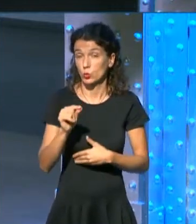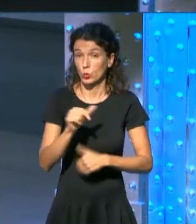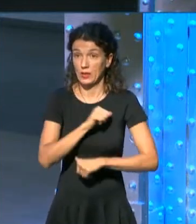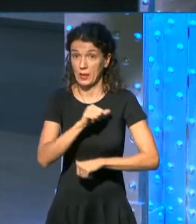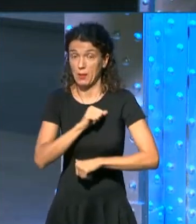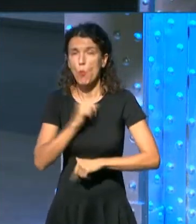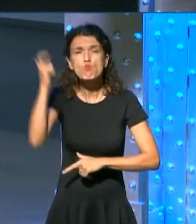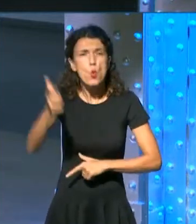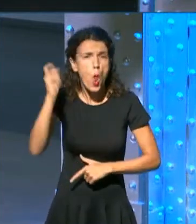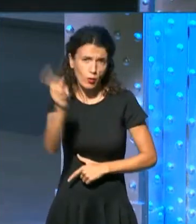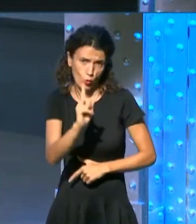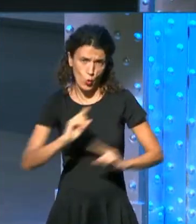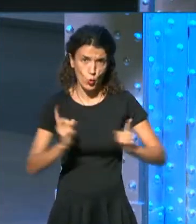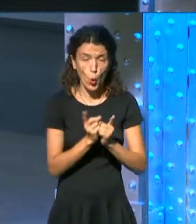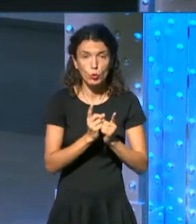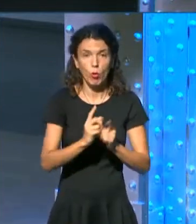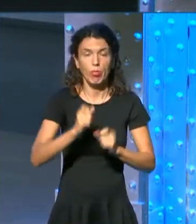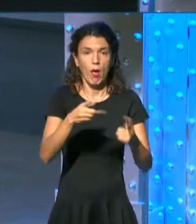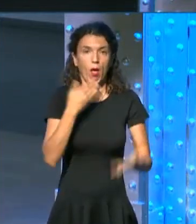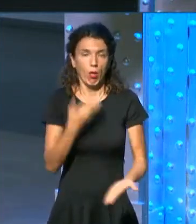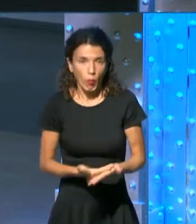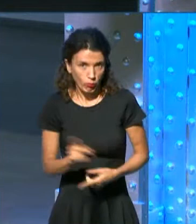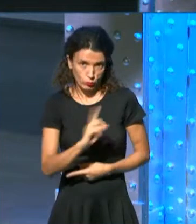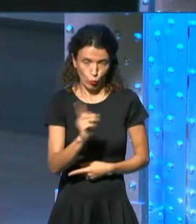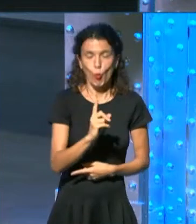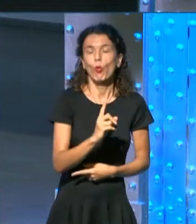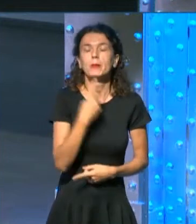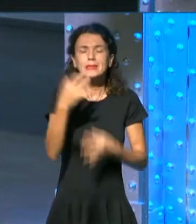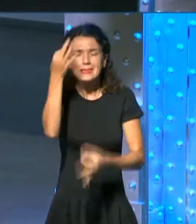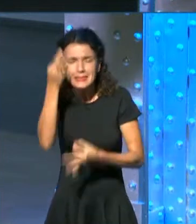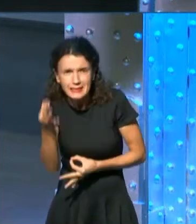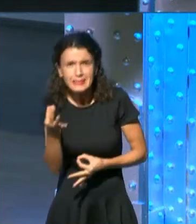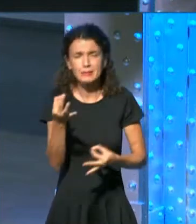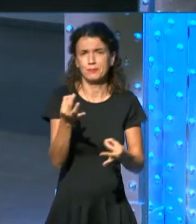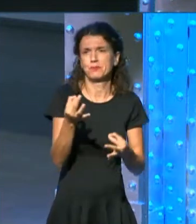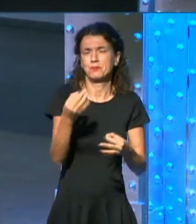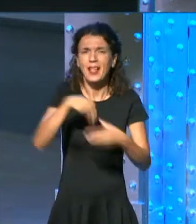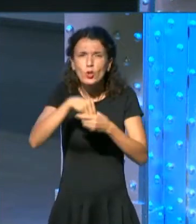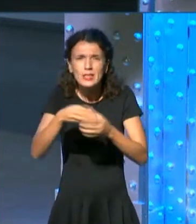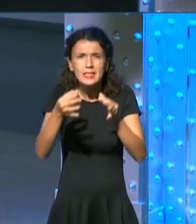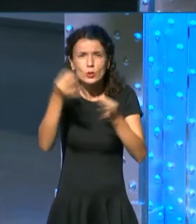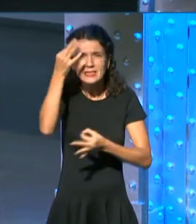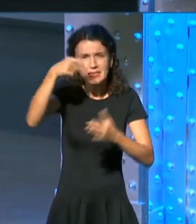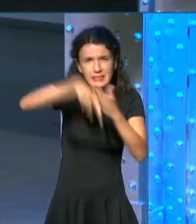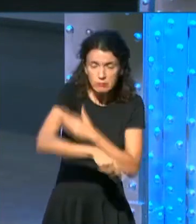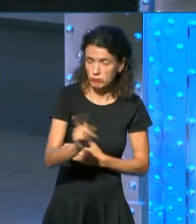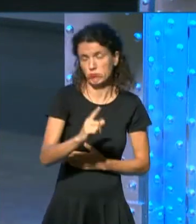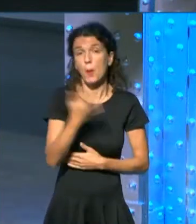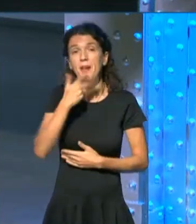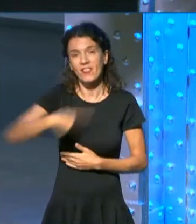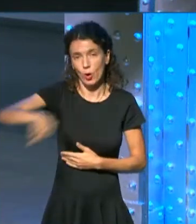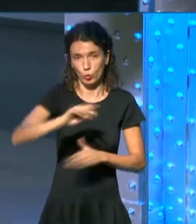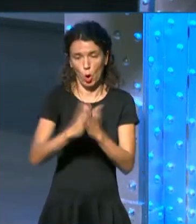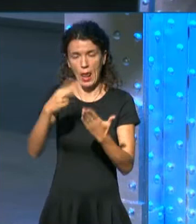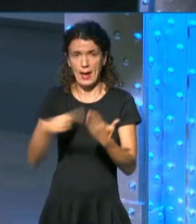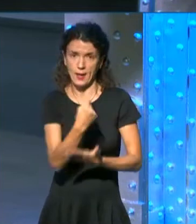os hagan muy largos, aburriros detallando meticulosamente cuál es el contenido. Para eso prefiero que lo leáis